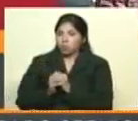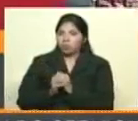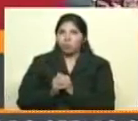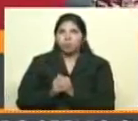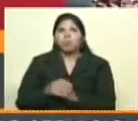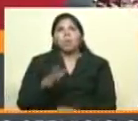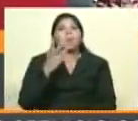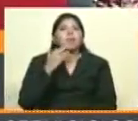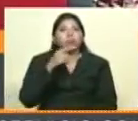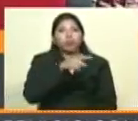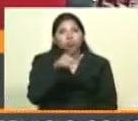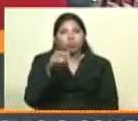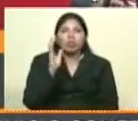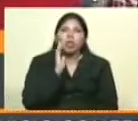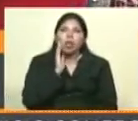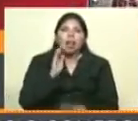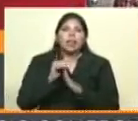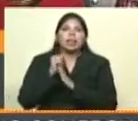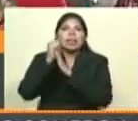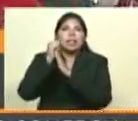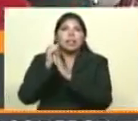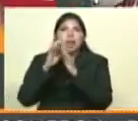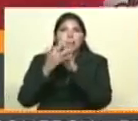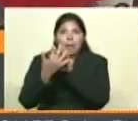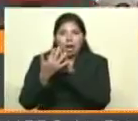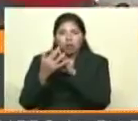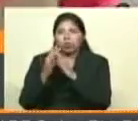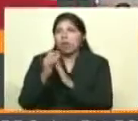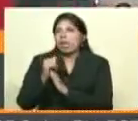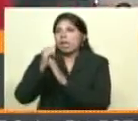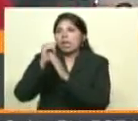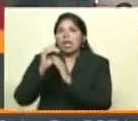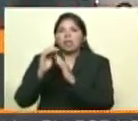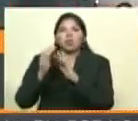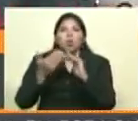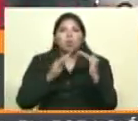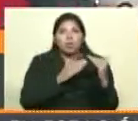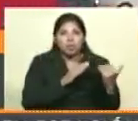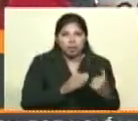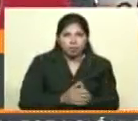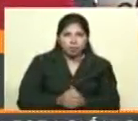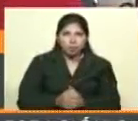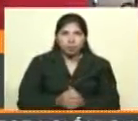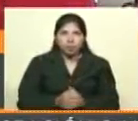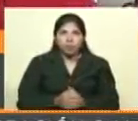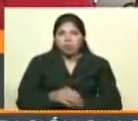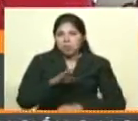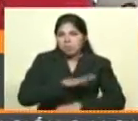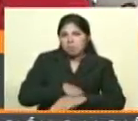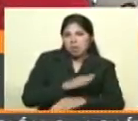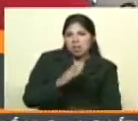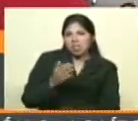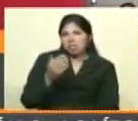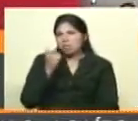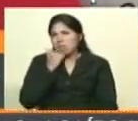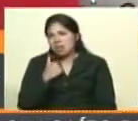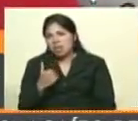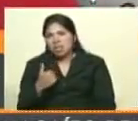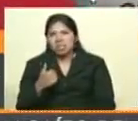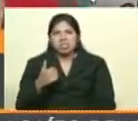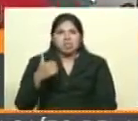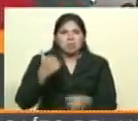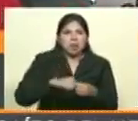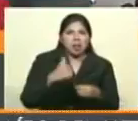barrio, de una comunidad, en Clarines, en Barcelona, en Valencia, en